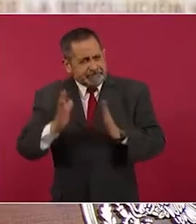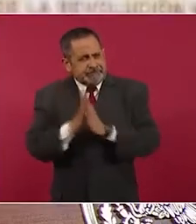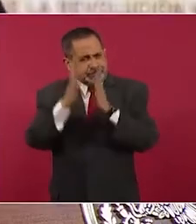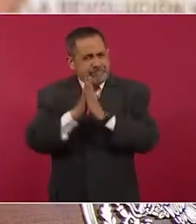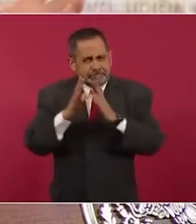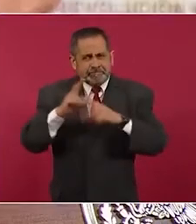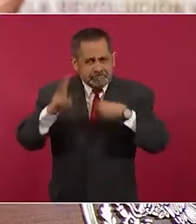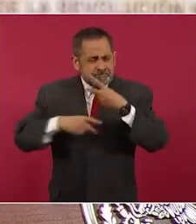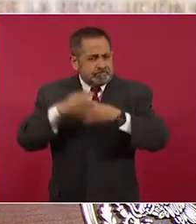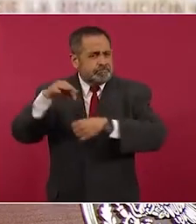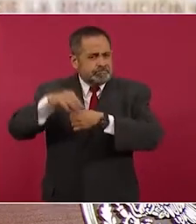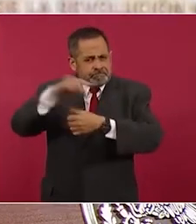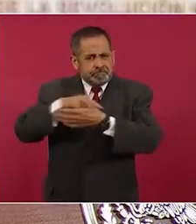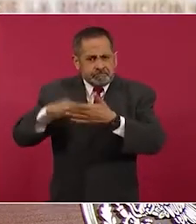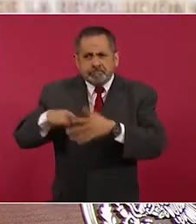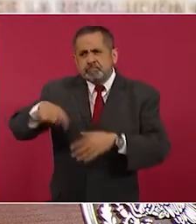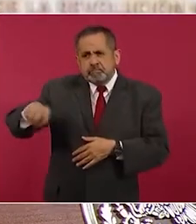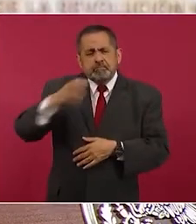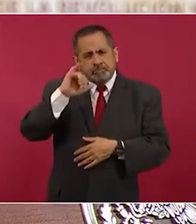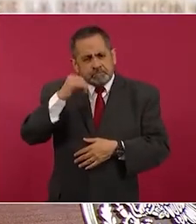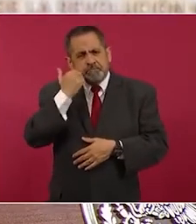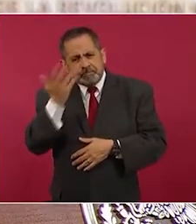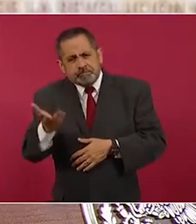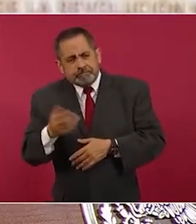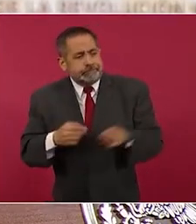Eso lo deberían de saber.